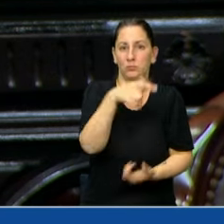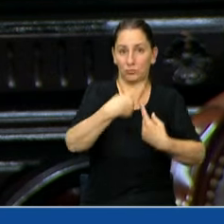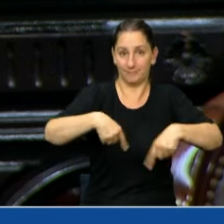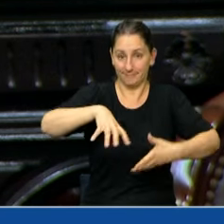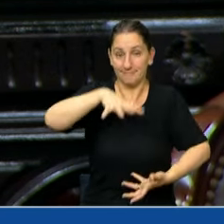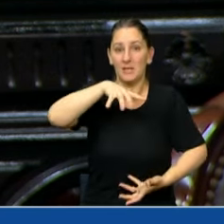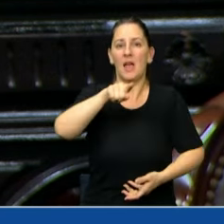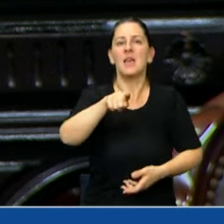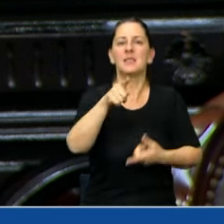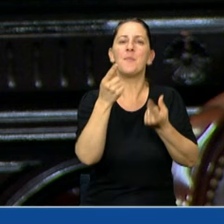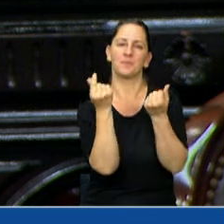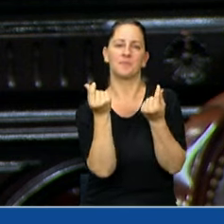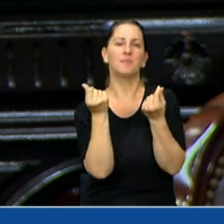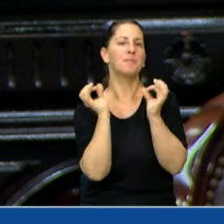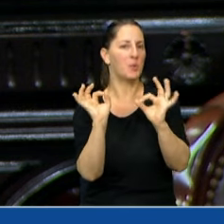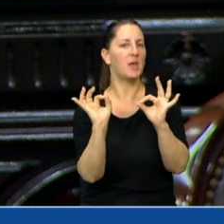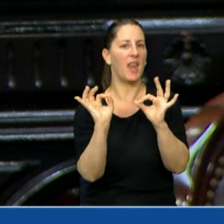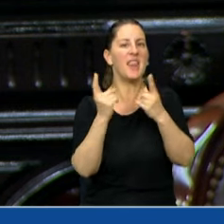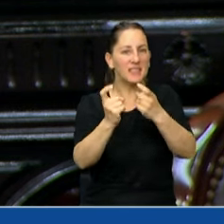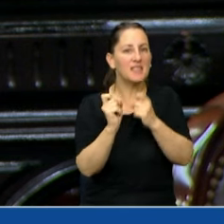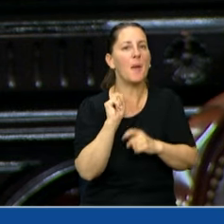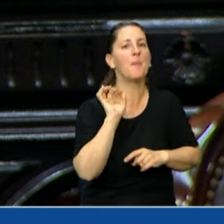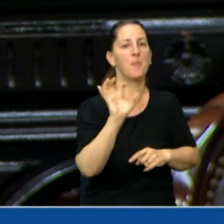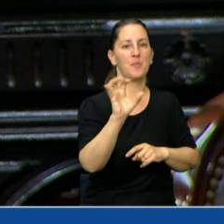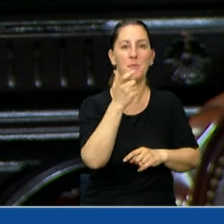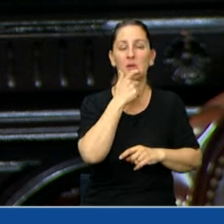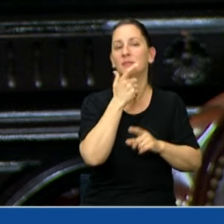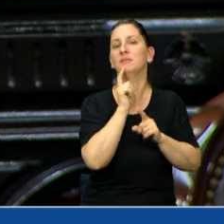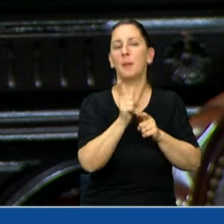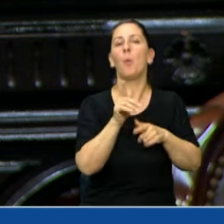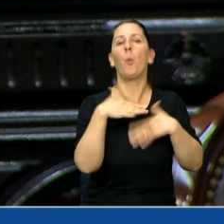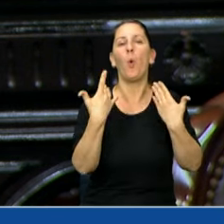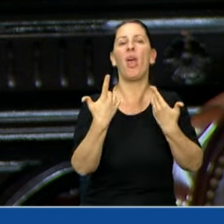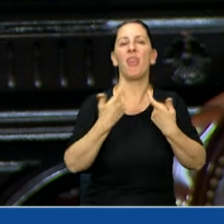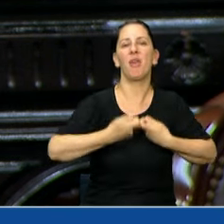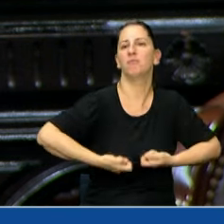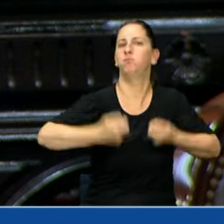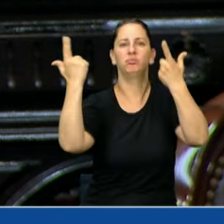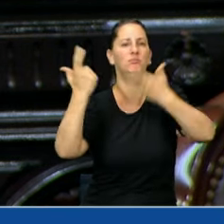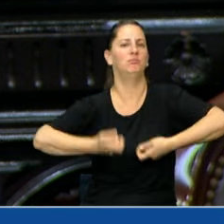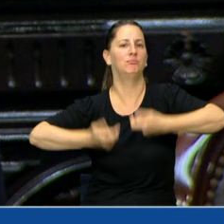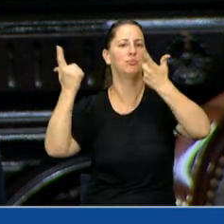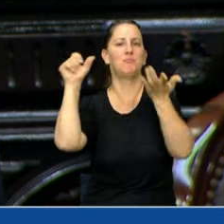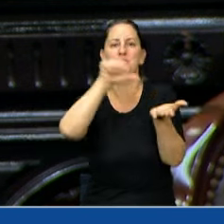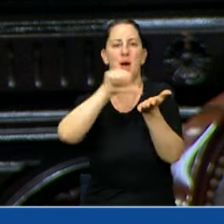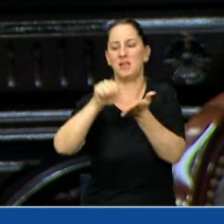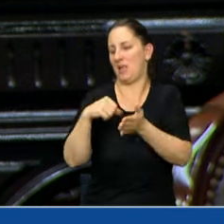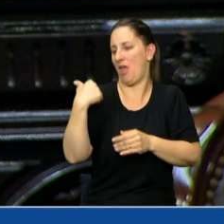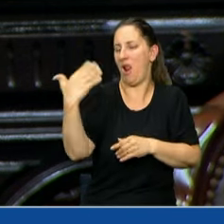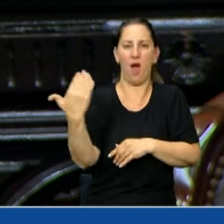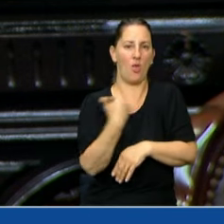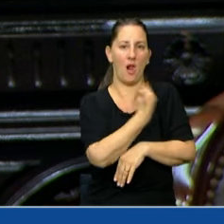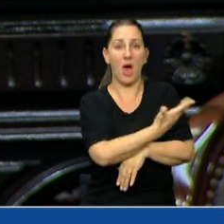solamente la necesidad interna sino que no va a permitir exportar a los países vecinos y